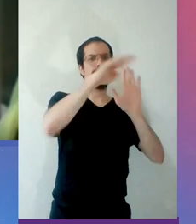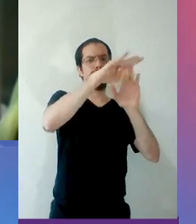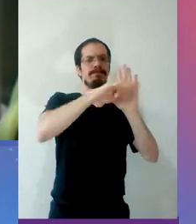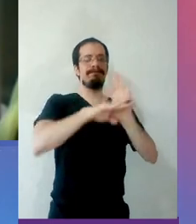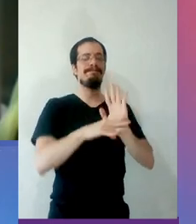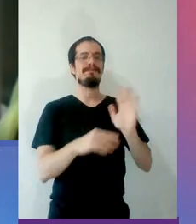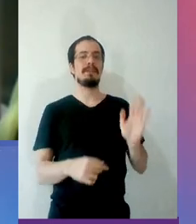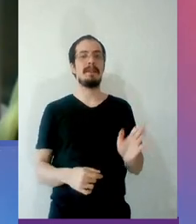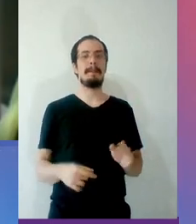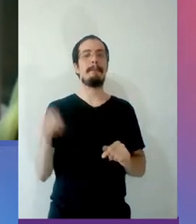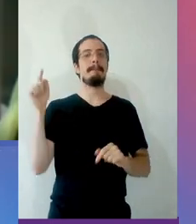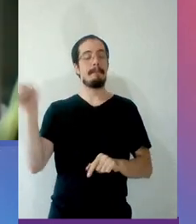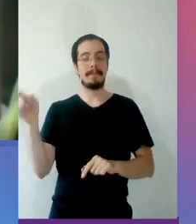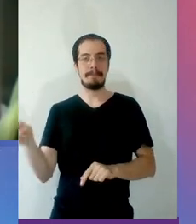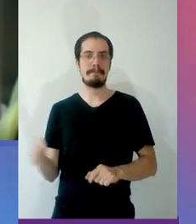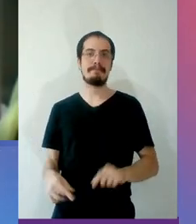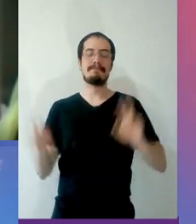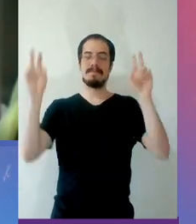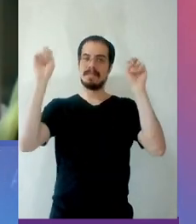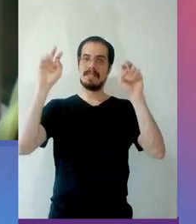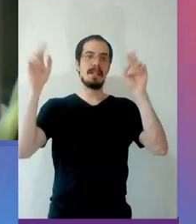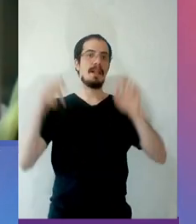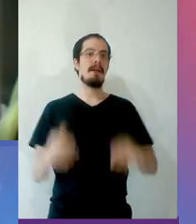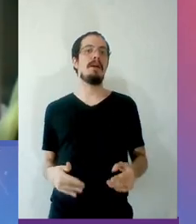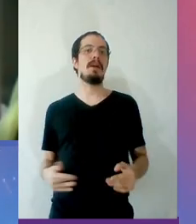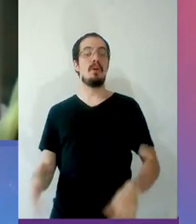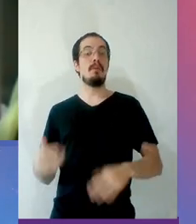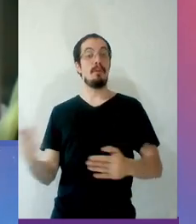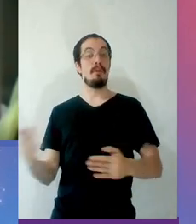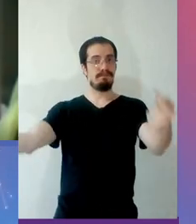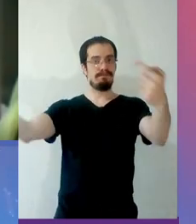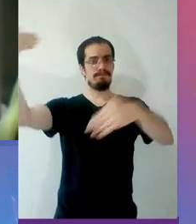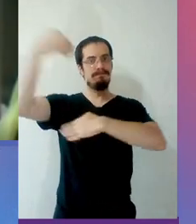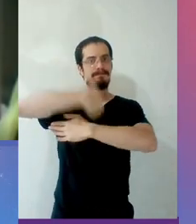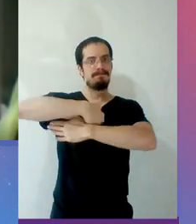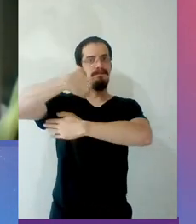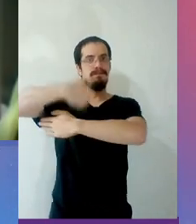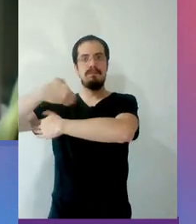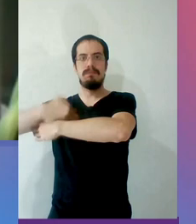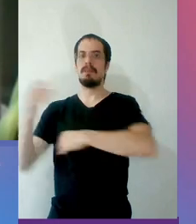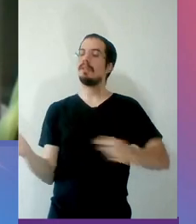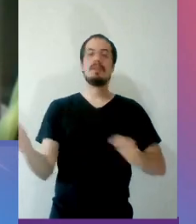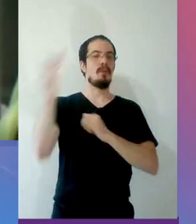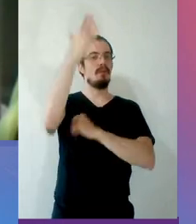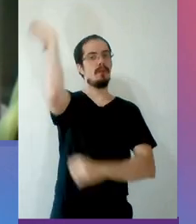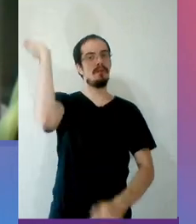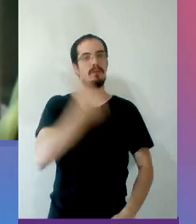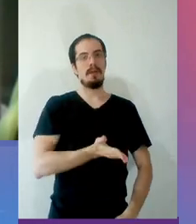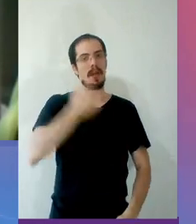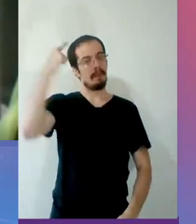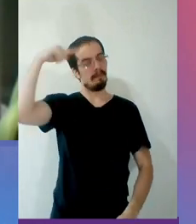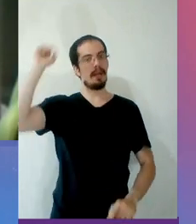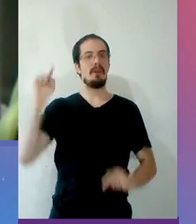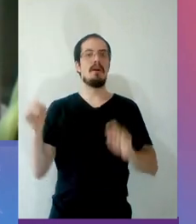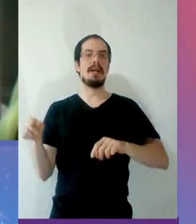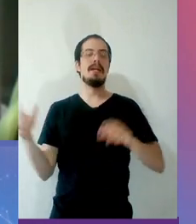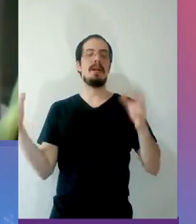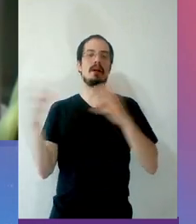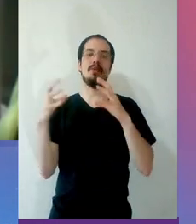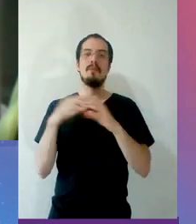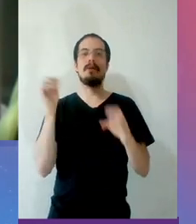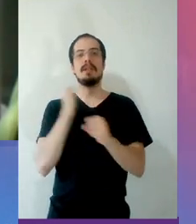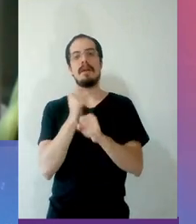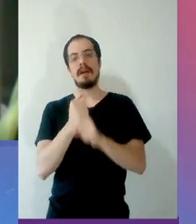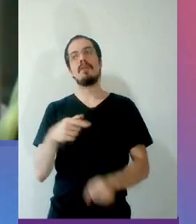las atenciones presenciales se suspendieron, pero ellos con este ímpetu de continuar, de saber la importancia